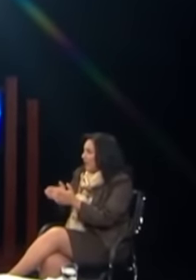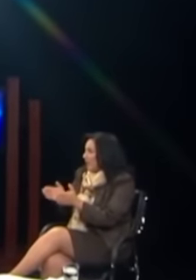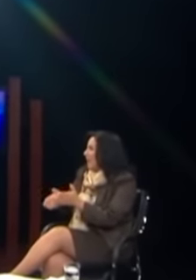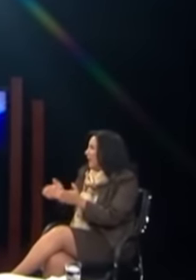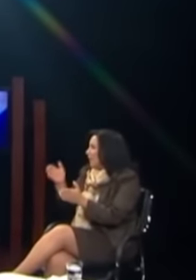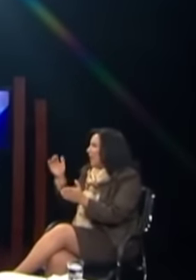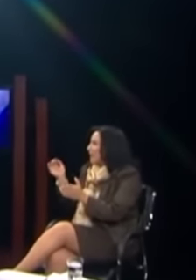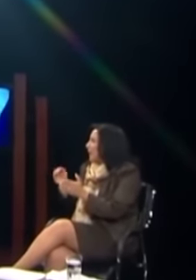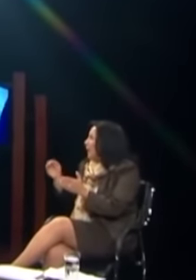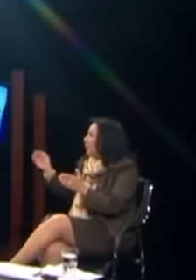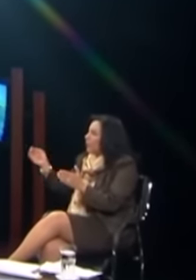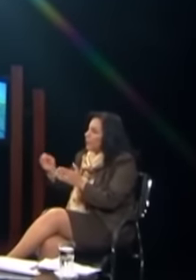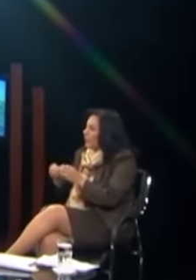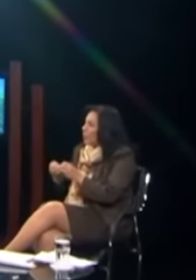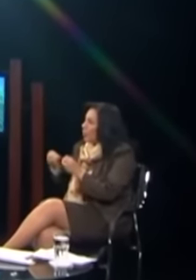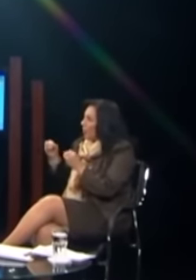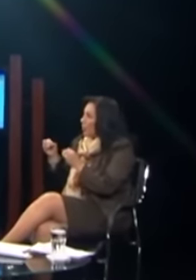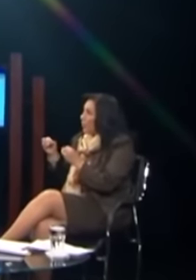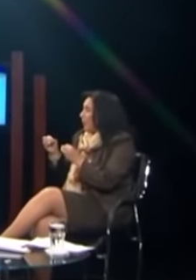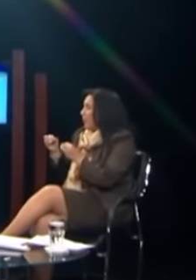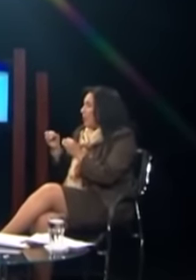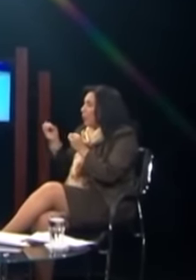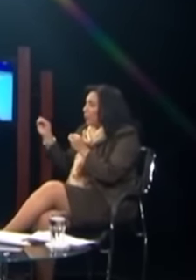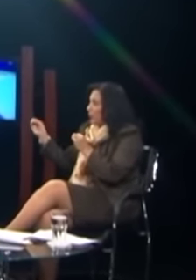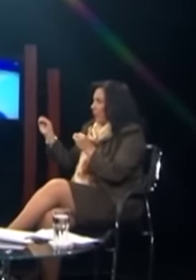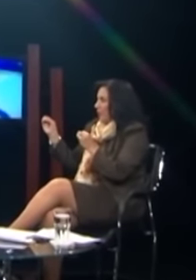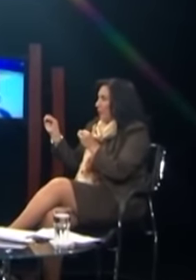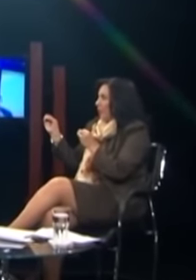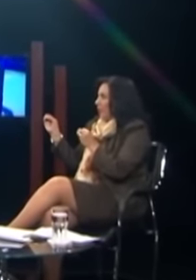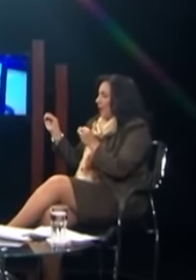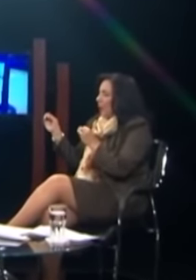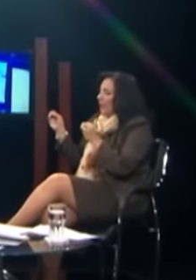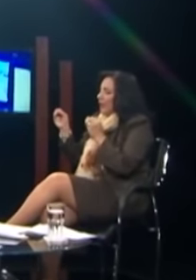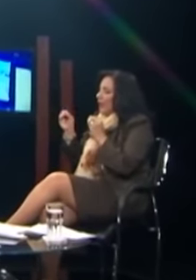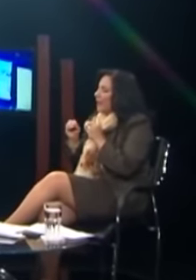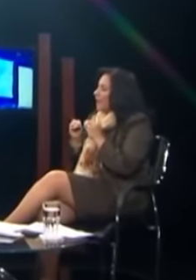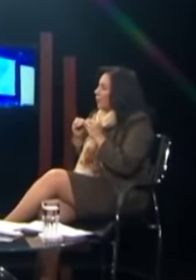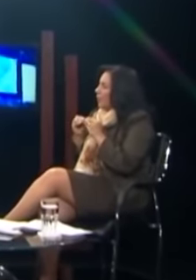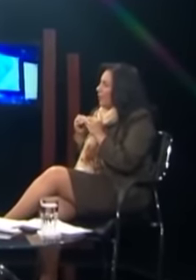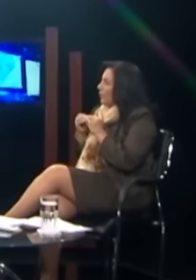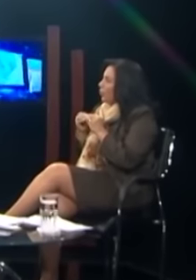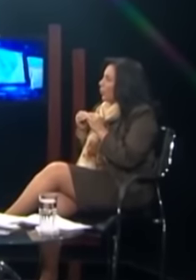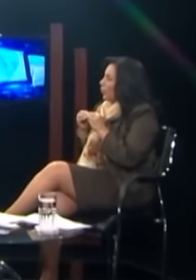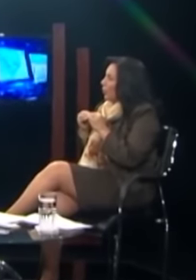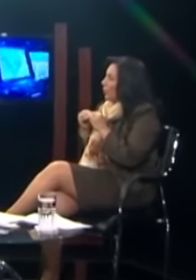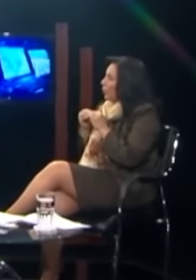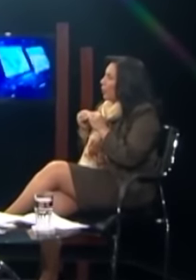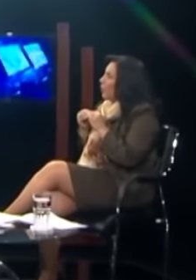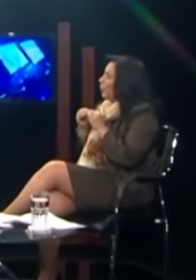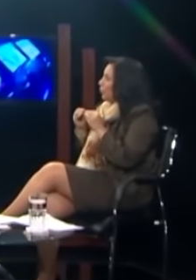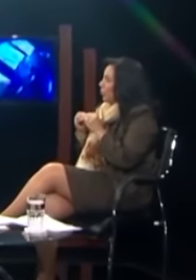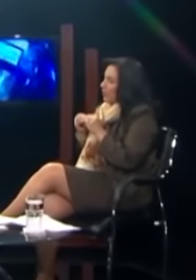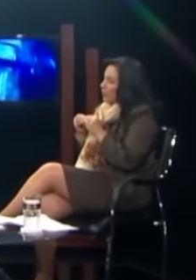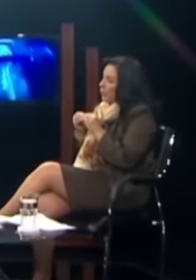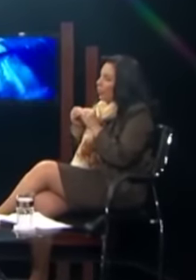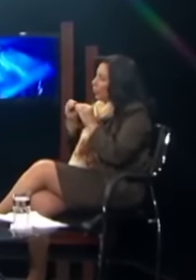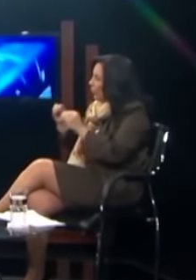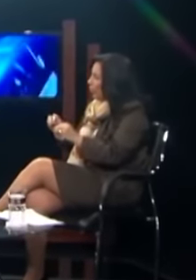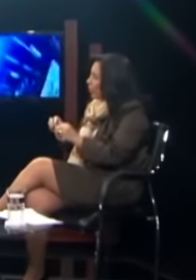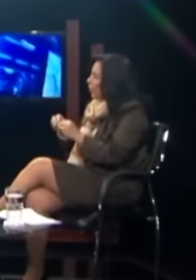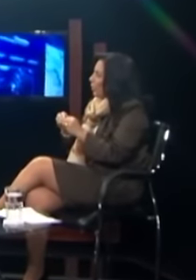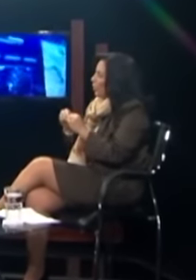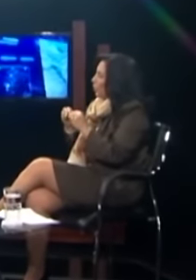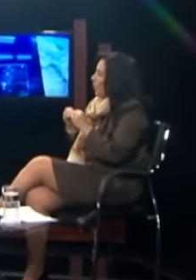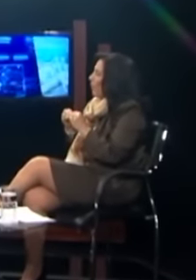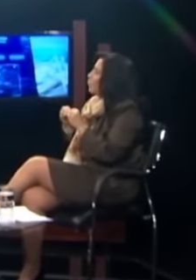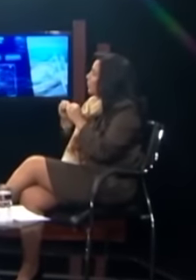Salud que hacían la referencia para algún subcentro o algún centro de salud cercano. En el caso del MIES nosotros pusimos nuestros espacios